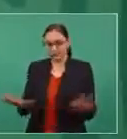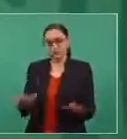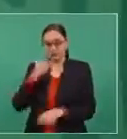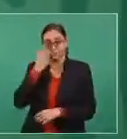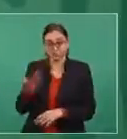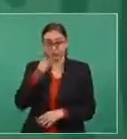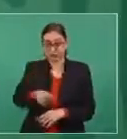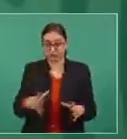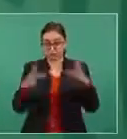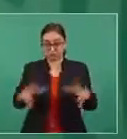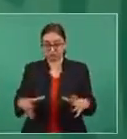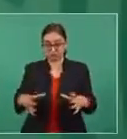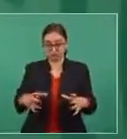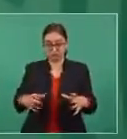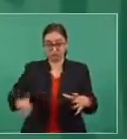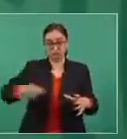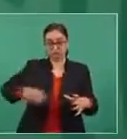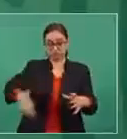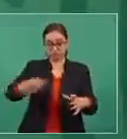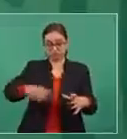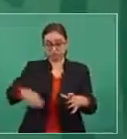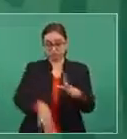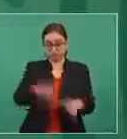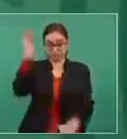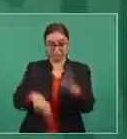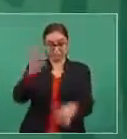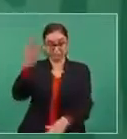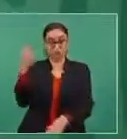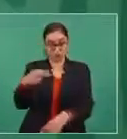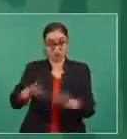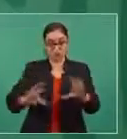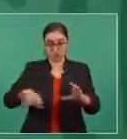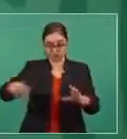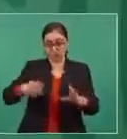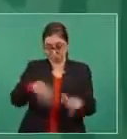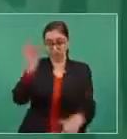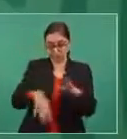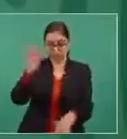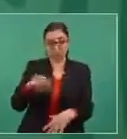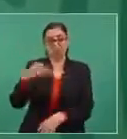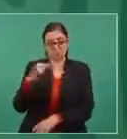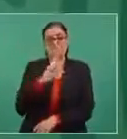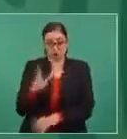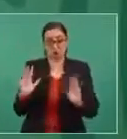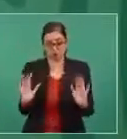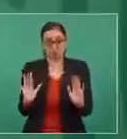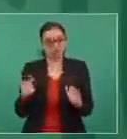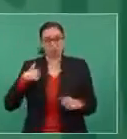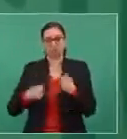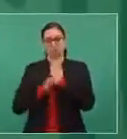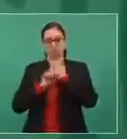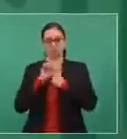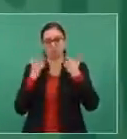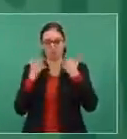una ánfora. Si les parece, mejor. Es que, digo, yo no tengo problema,